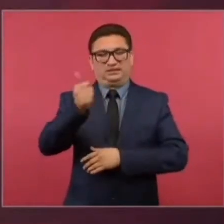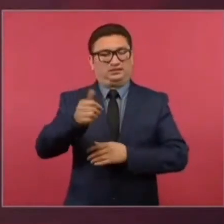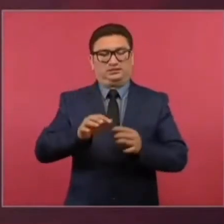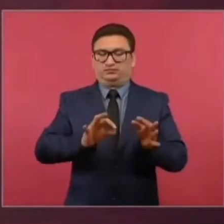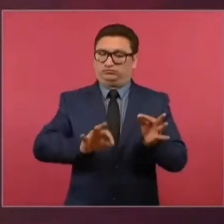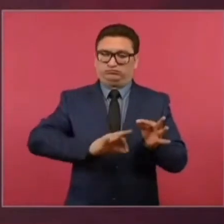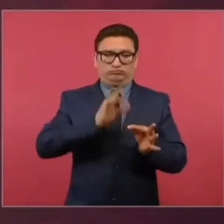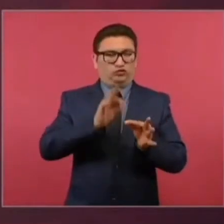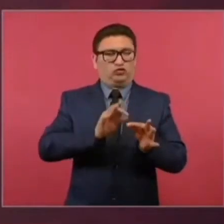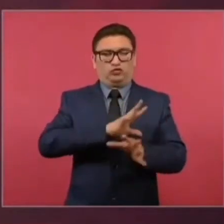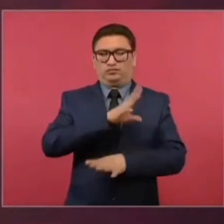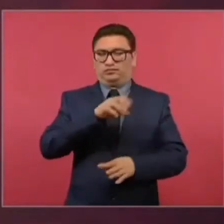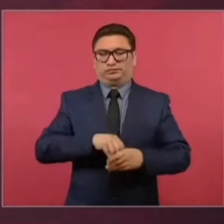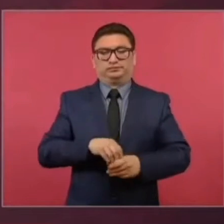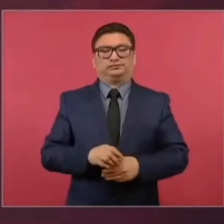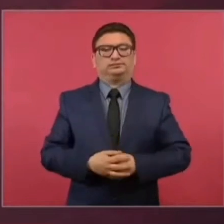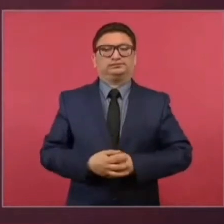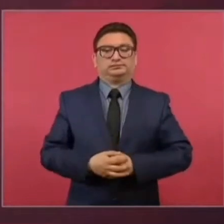inconcluso,